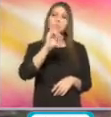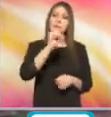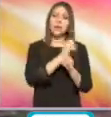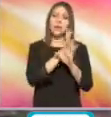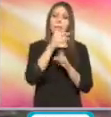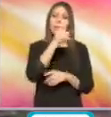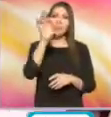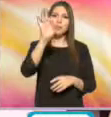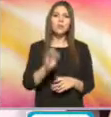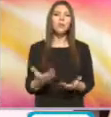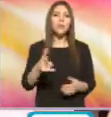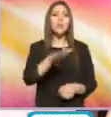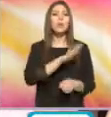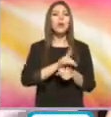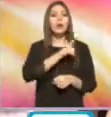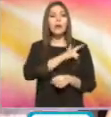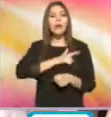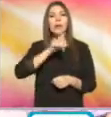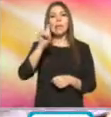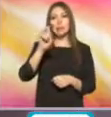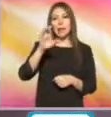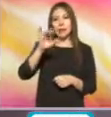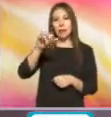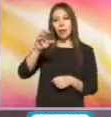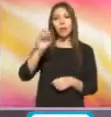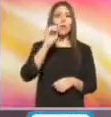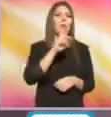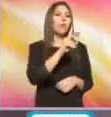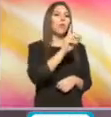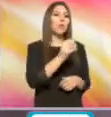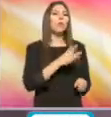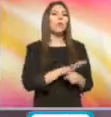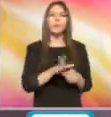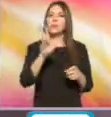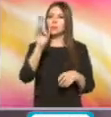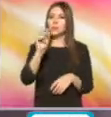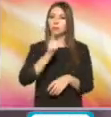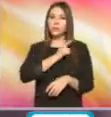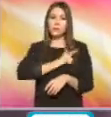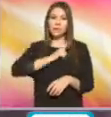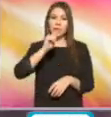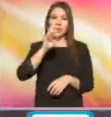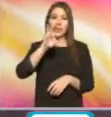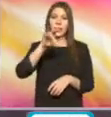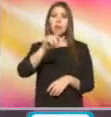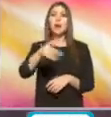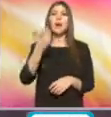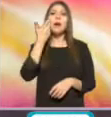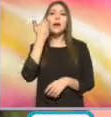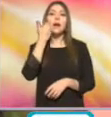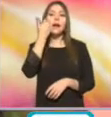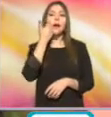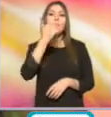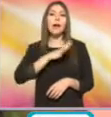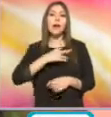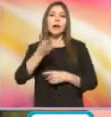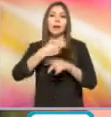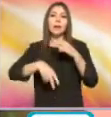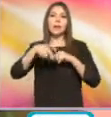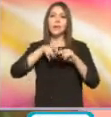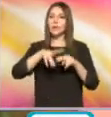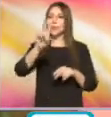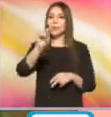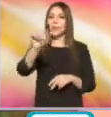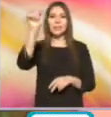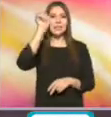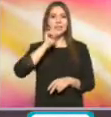son técnicos rudos? No, yo técnico. Técnicos. A mí ni me pregunto. Oye, Técnica también. no, o sea, a mí Sí, ni porque me estoy aquí, pregunto. ¿no? Por eso dicen que No, bueno, sí, pero... Siempre